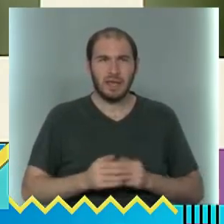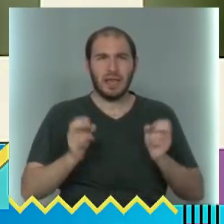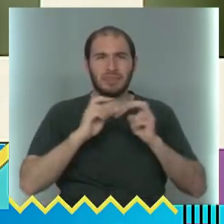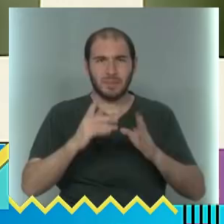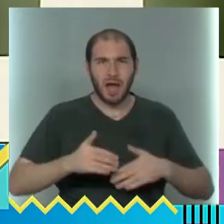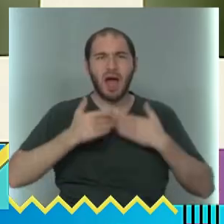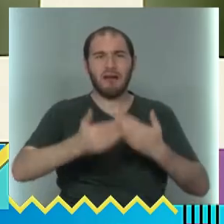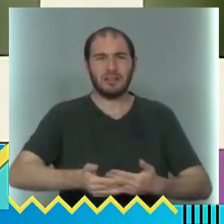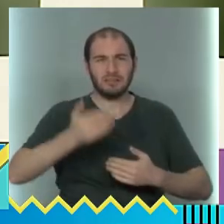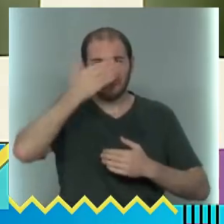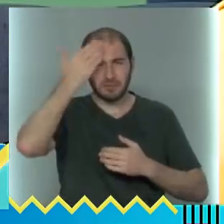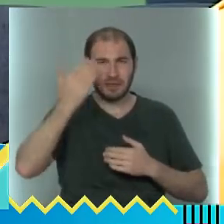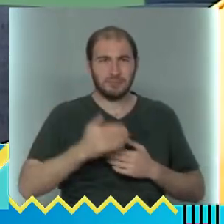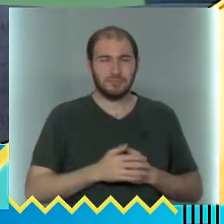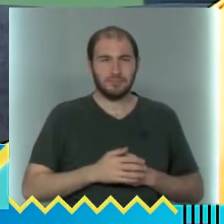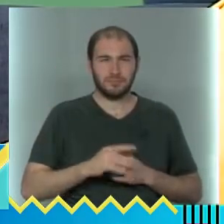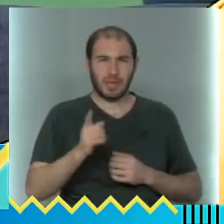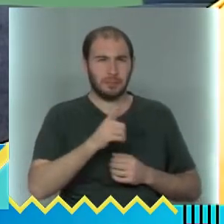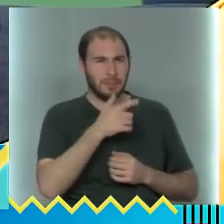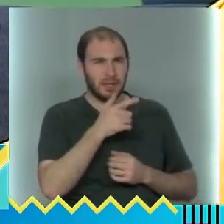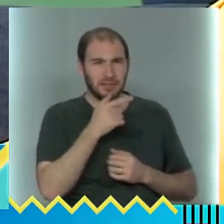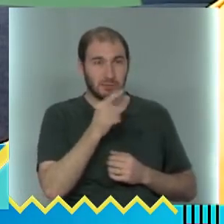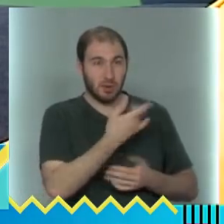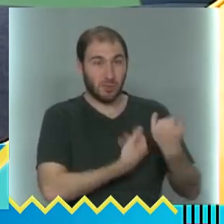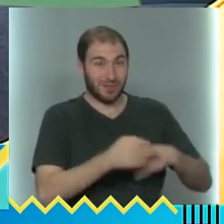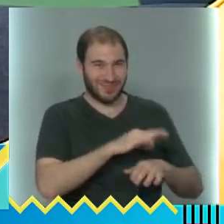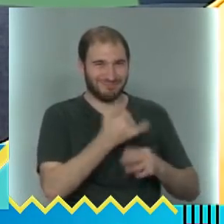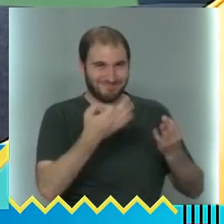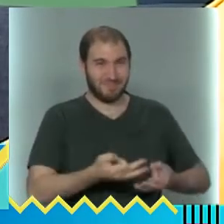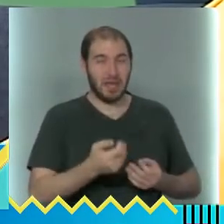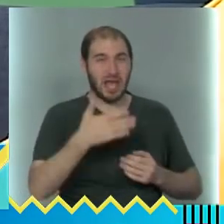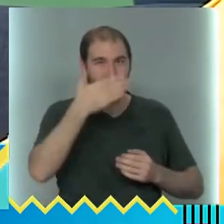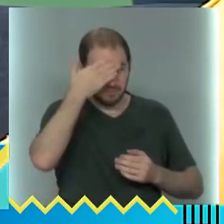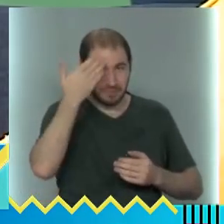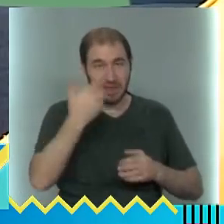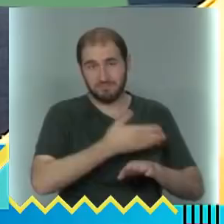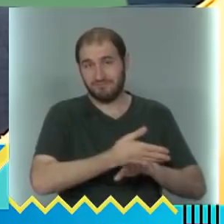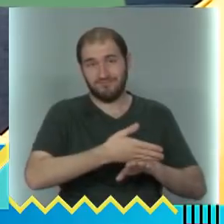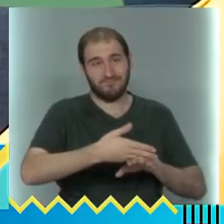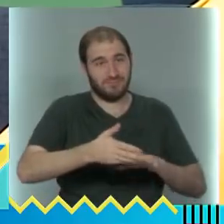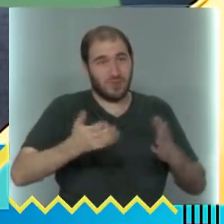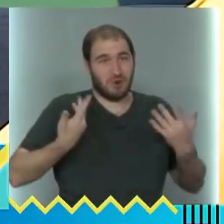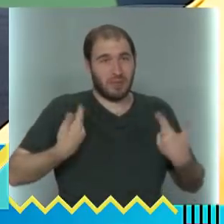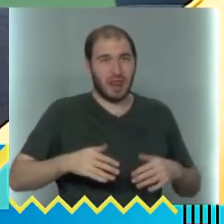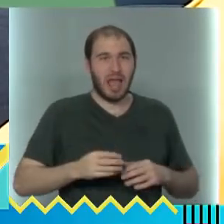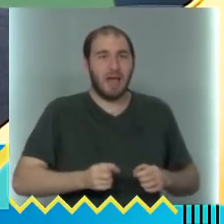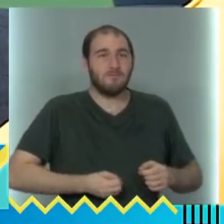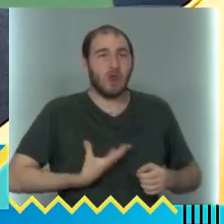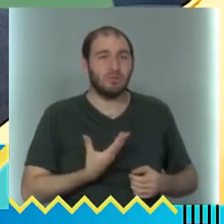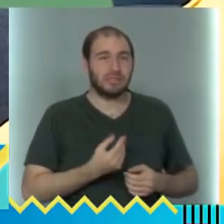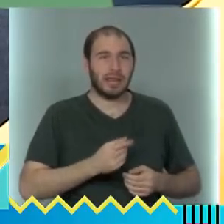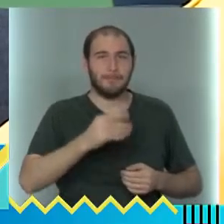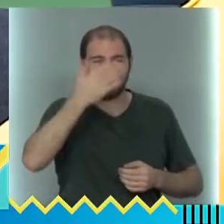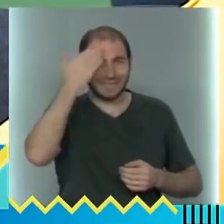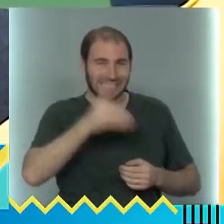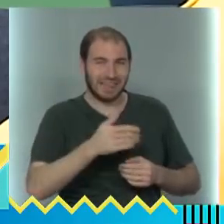con el avance de la enfermedad? No, yo pienso que, como dice bien el doctor, la enfermedad va a seguir su curso. La actitud del paciente y la